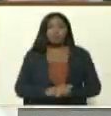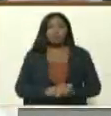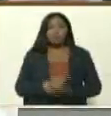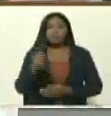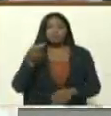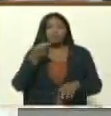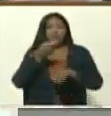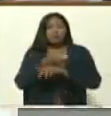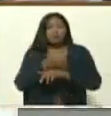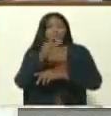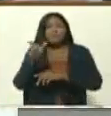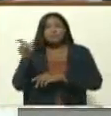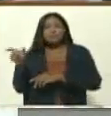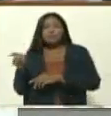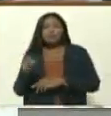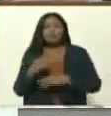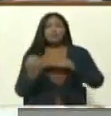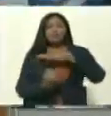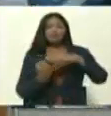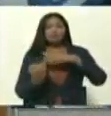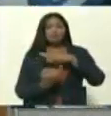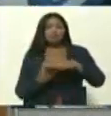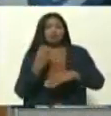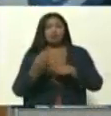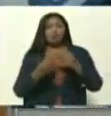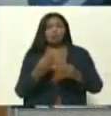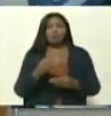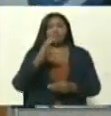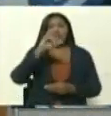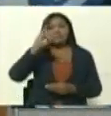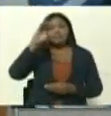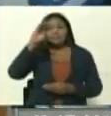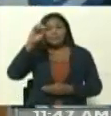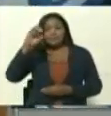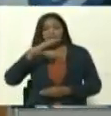gradúan funcionarios de instituciones como el CICPC,